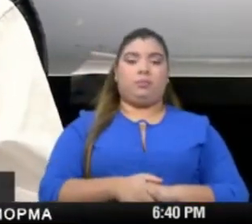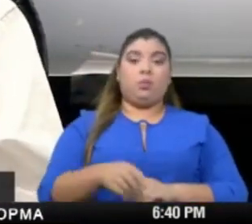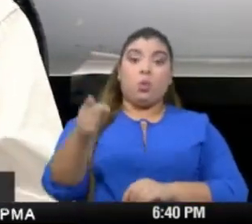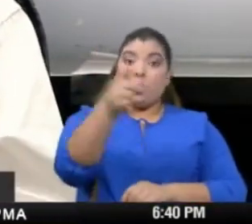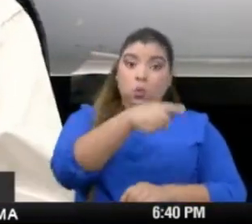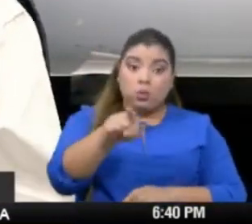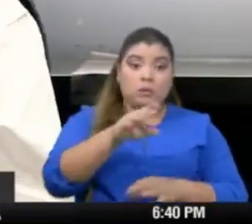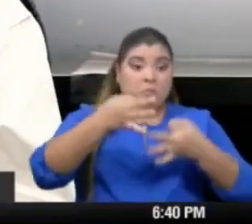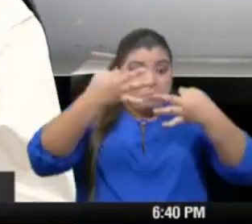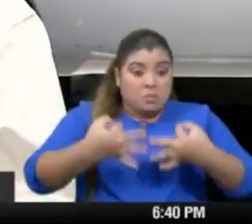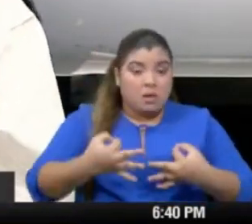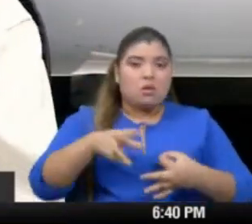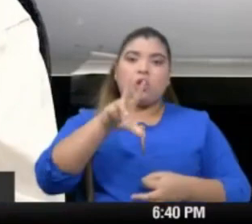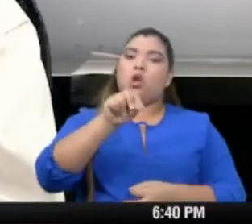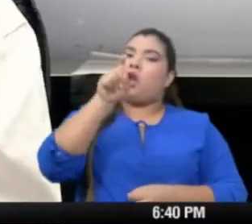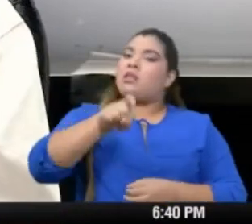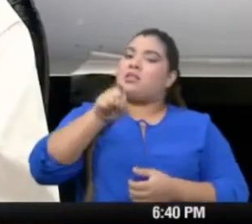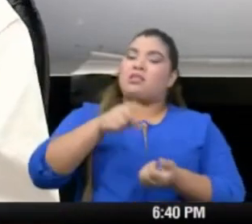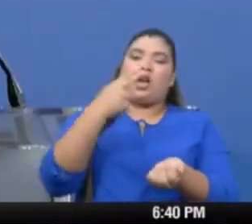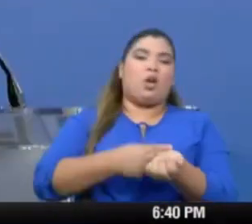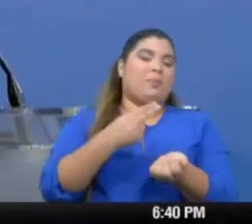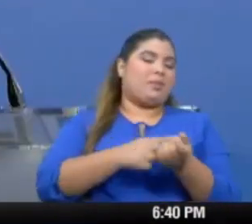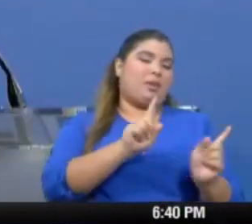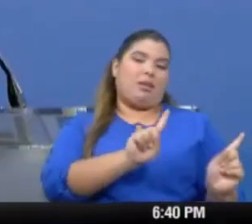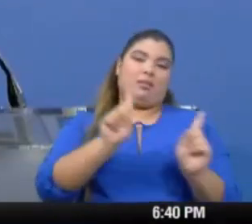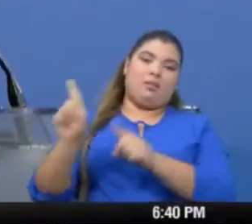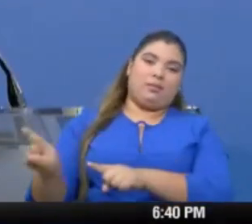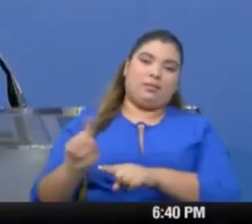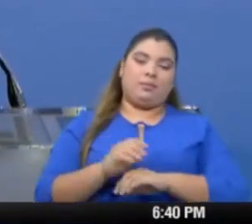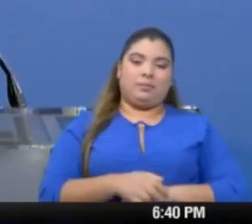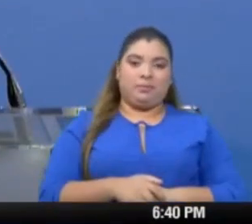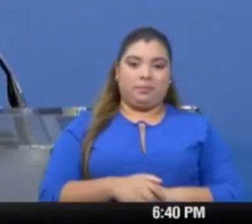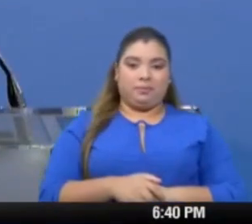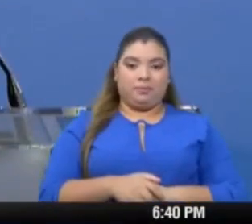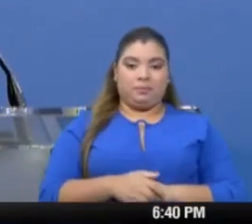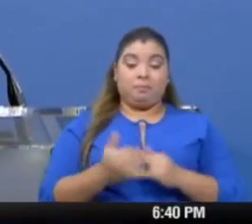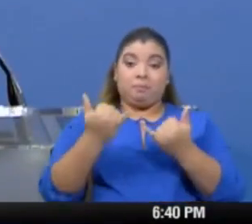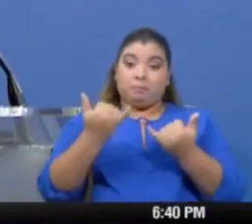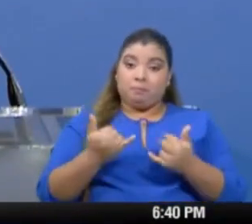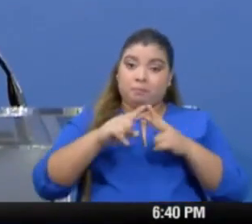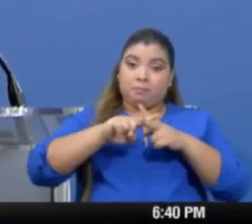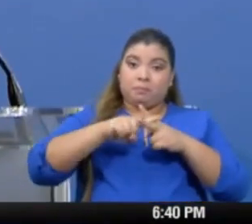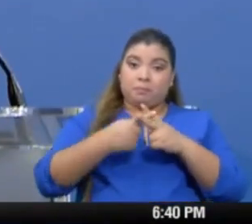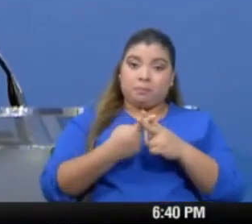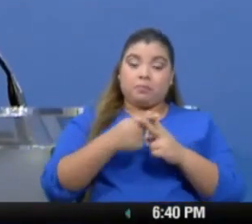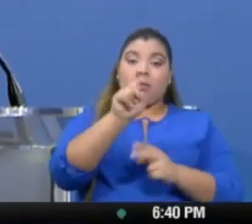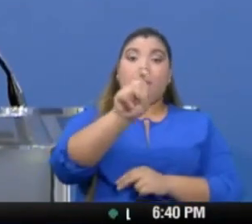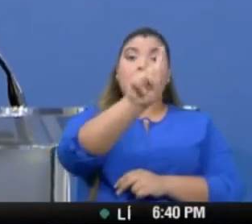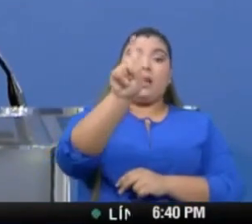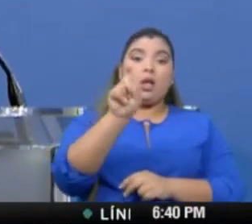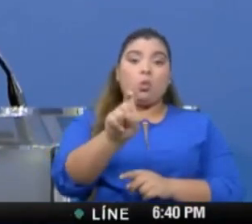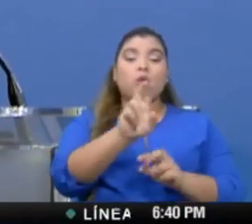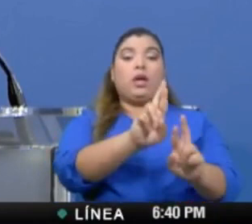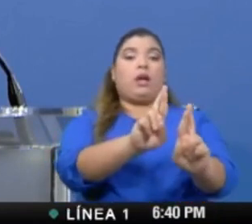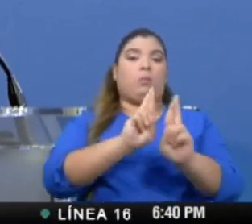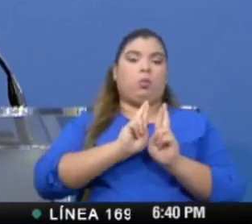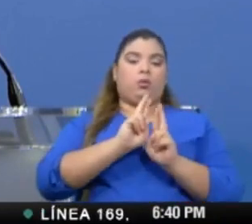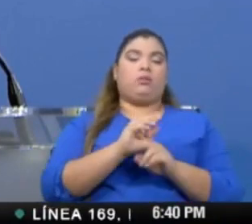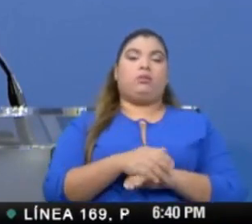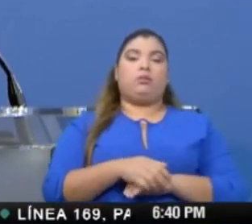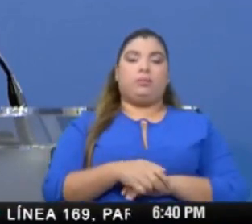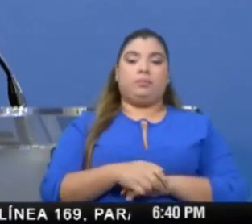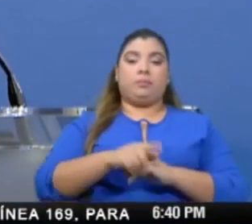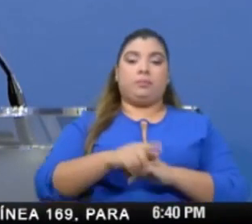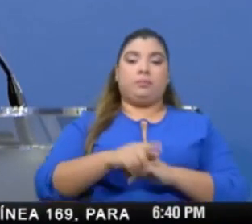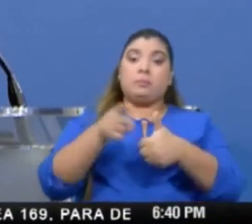hospital. Muchas gracias. Gracias, doctor Lao. Iniciamos entonces el proceso de preguntas y respuestas.